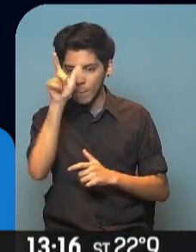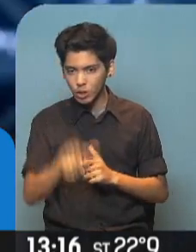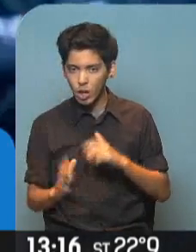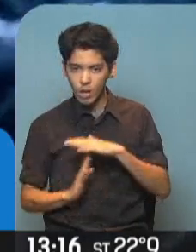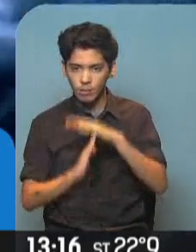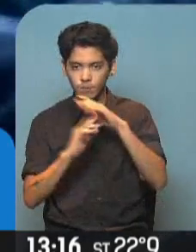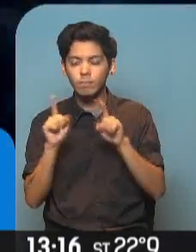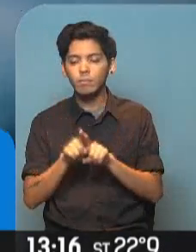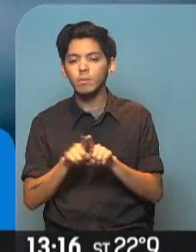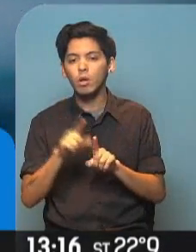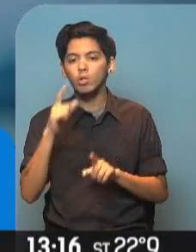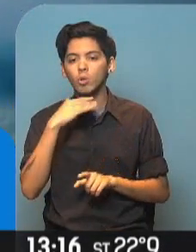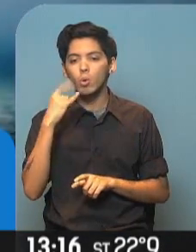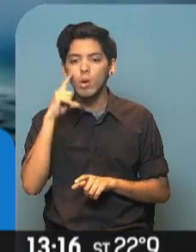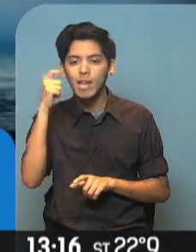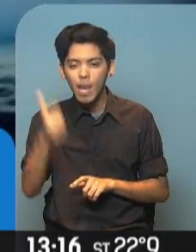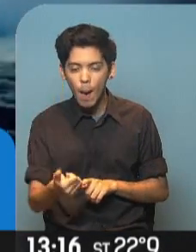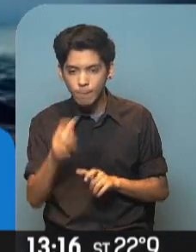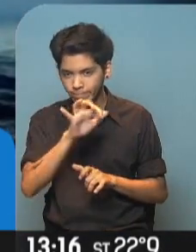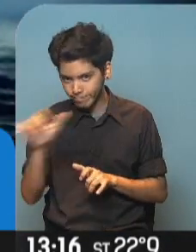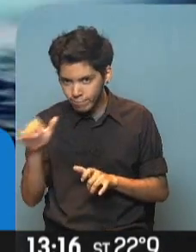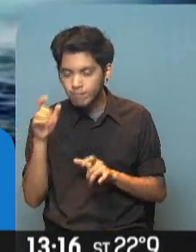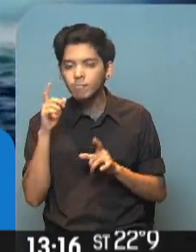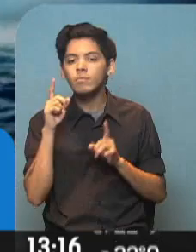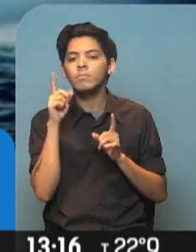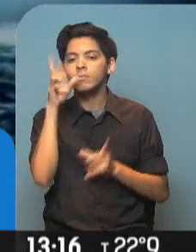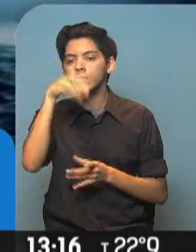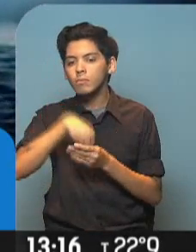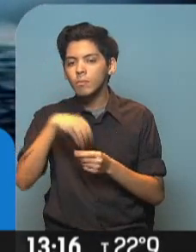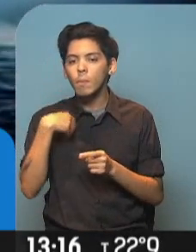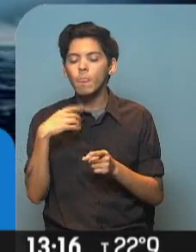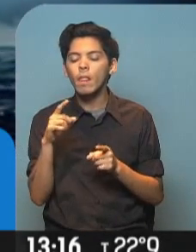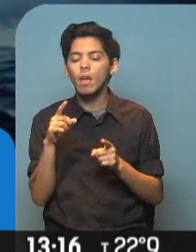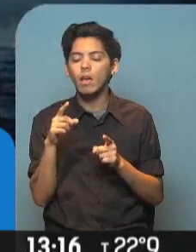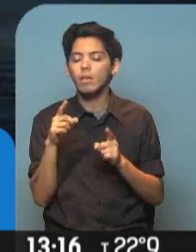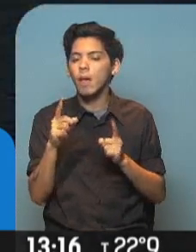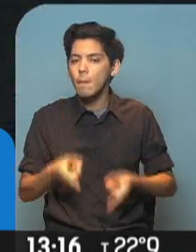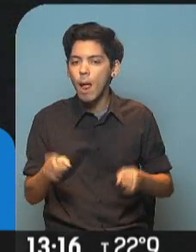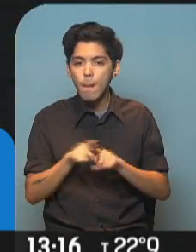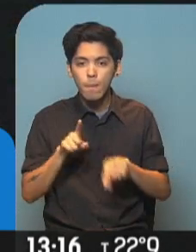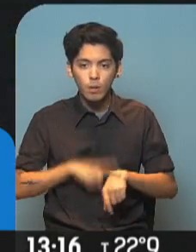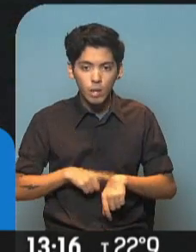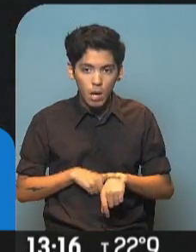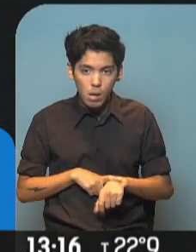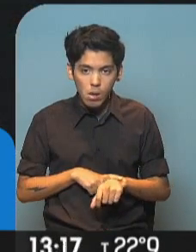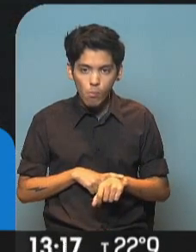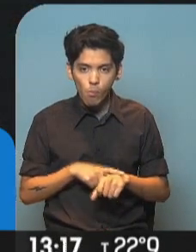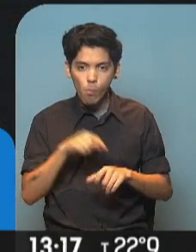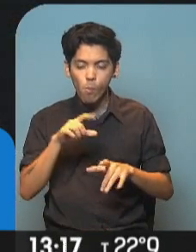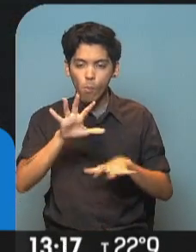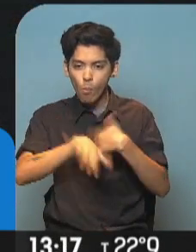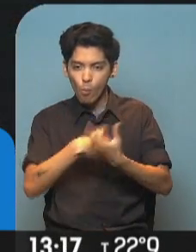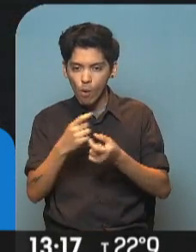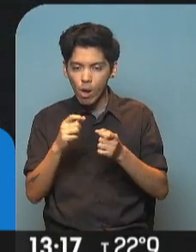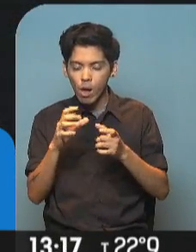Yulia Mikhailova, tremenda, metiéndose allí y haciendo a su vez acrobacias y contorsionismos con las